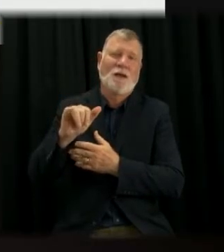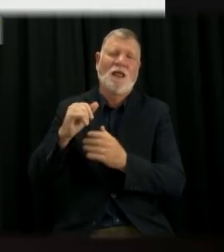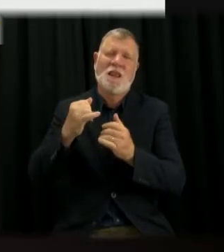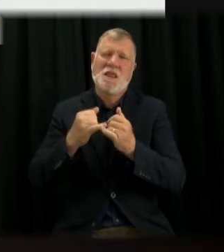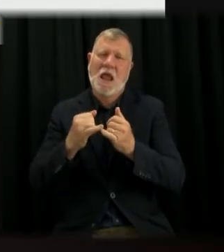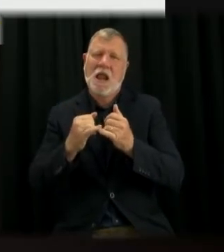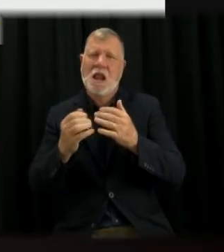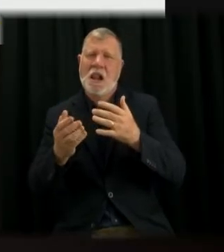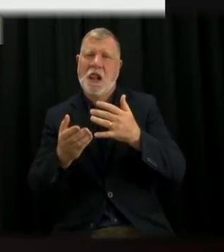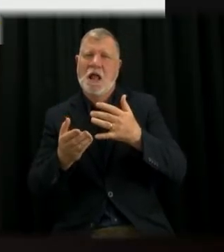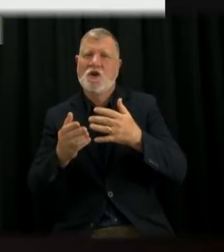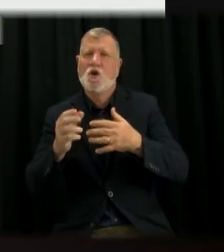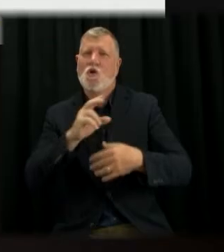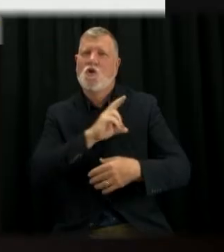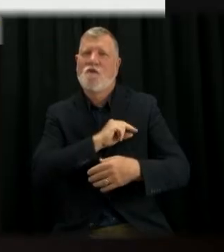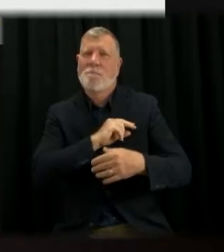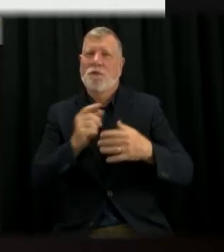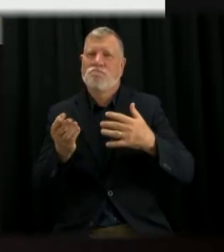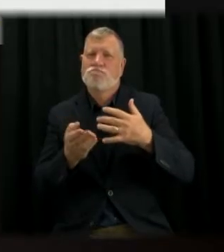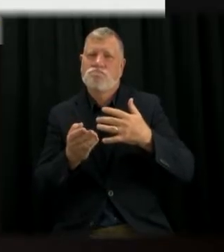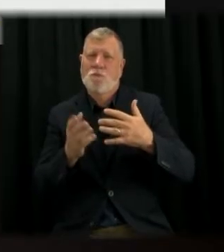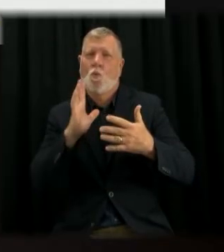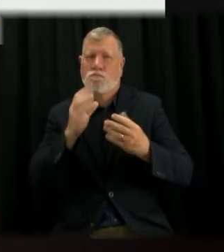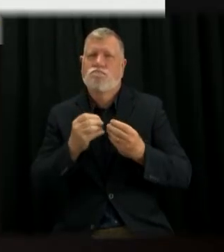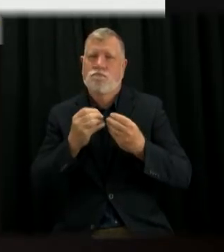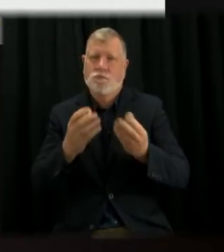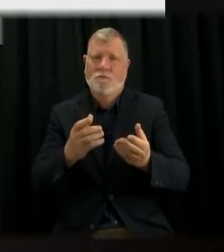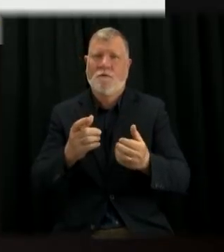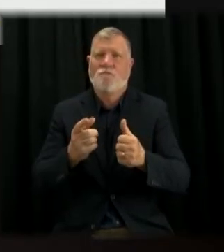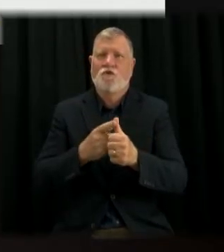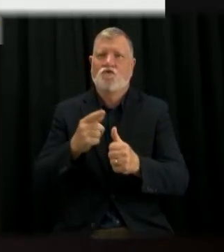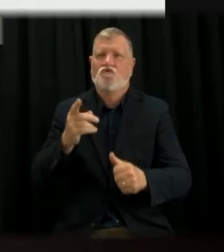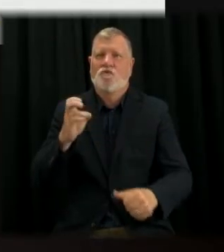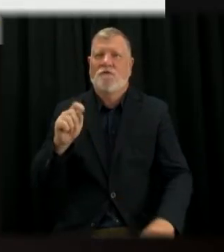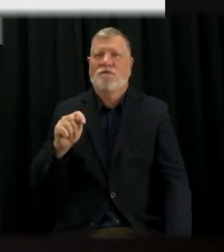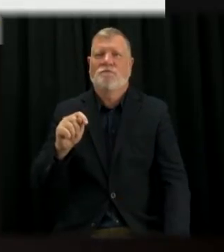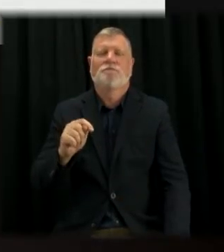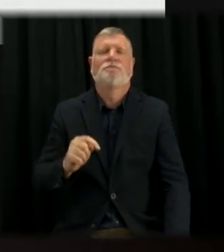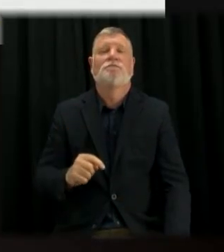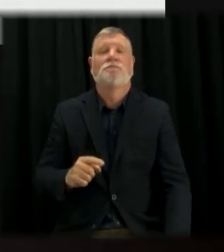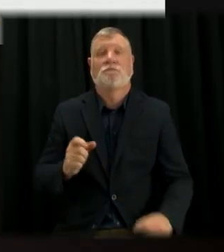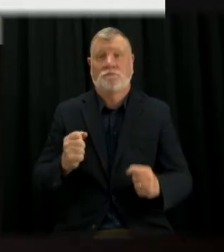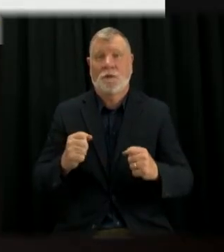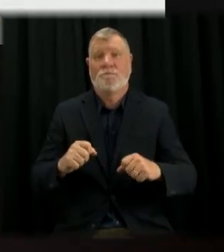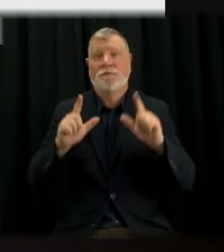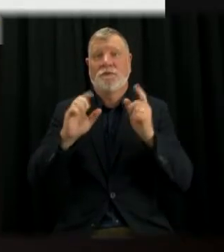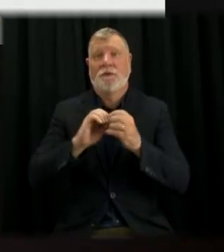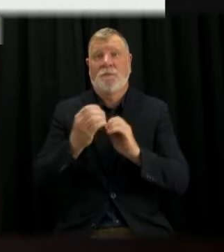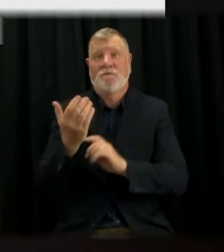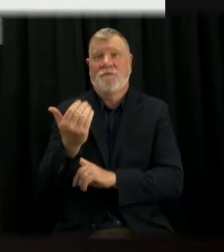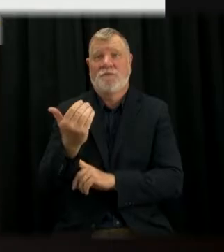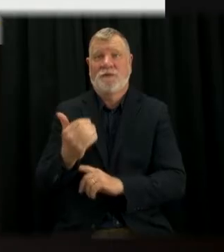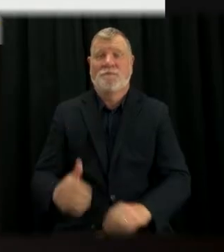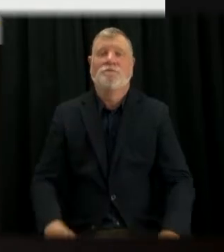que es robusto, para el final de noviembre. Si podemos ir a la plantilla 15,